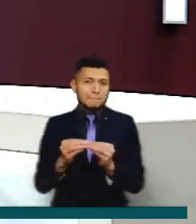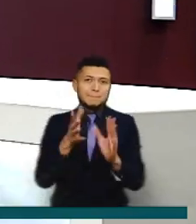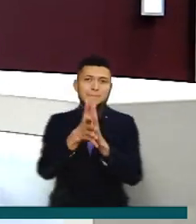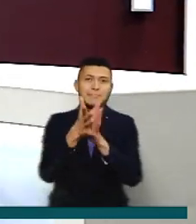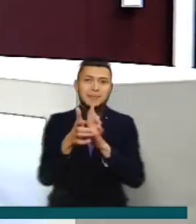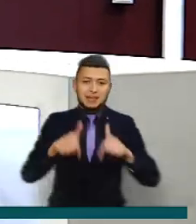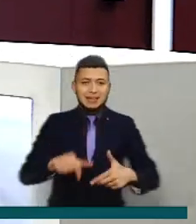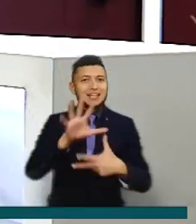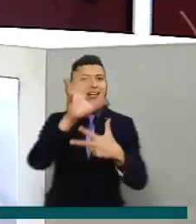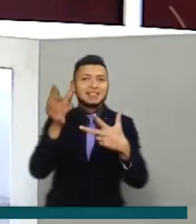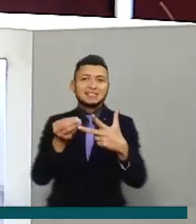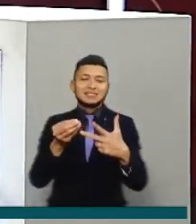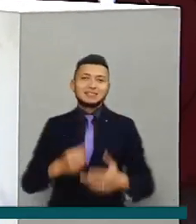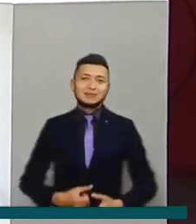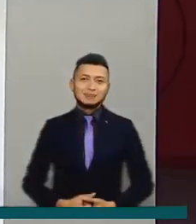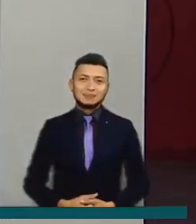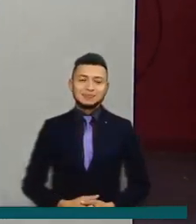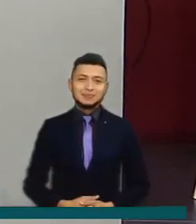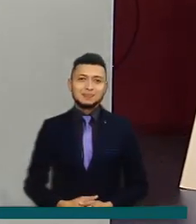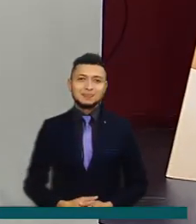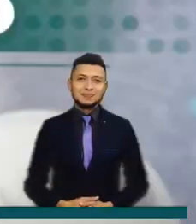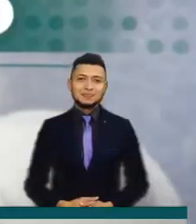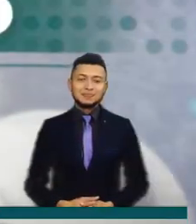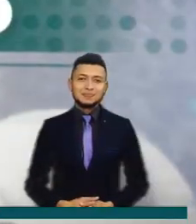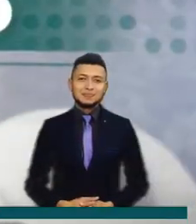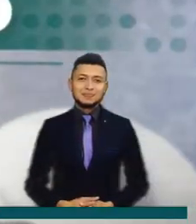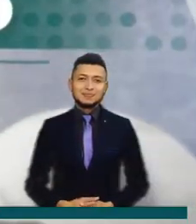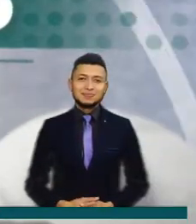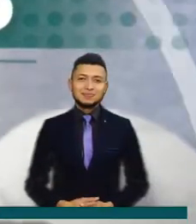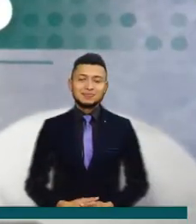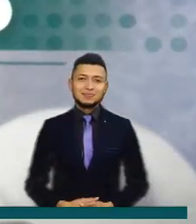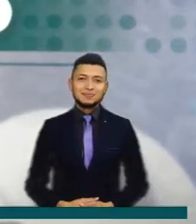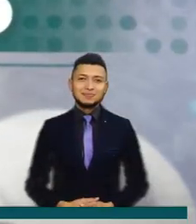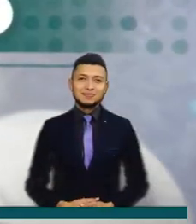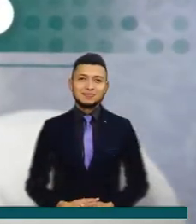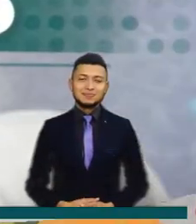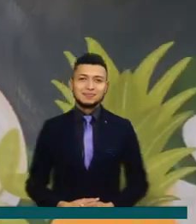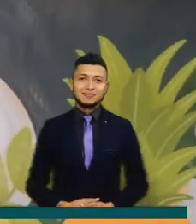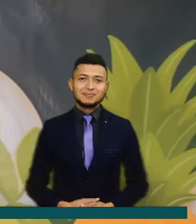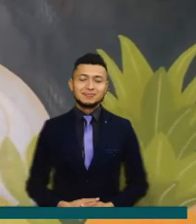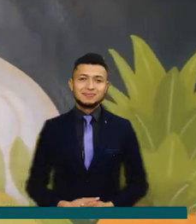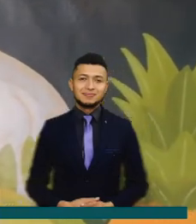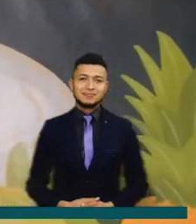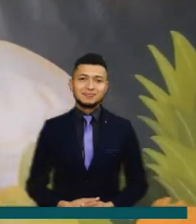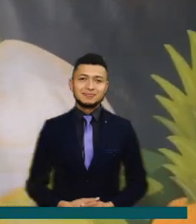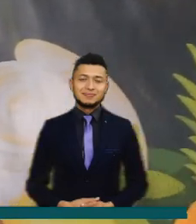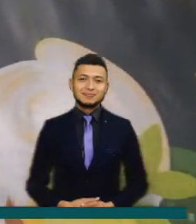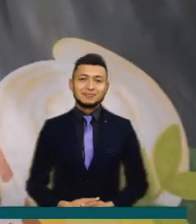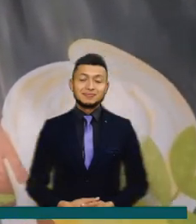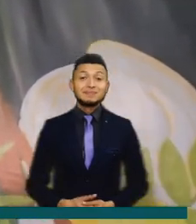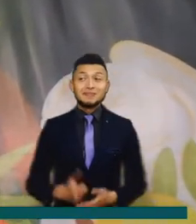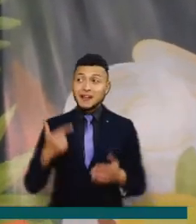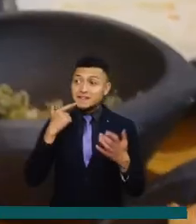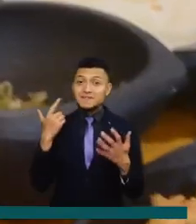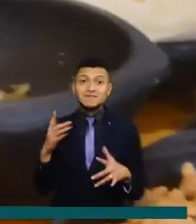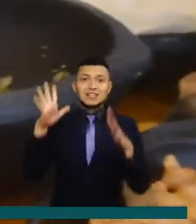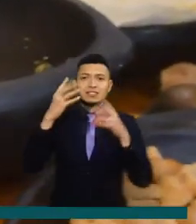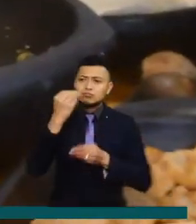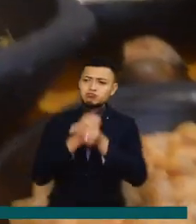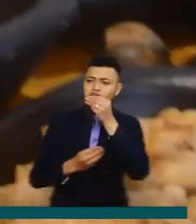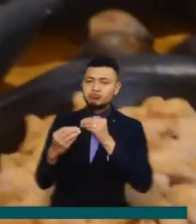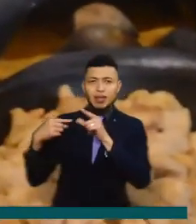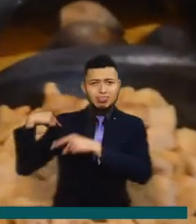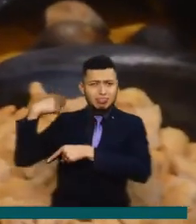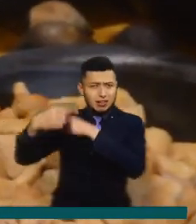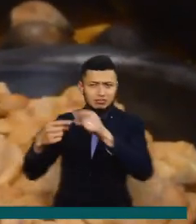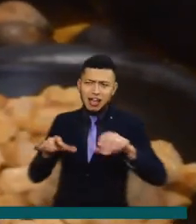más información aquí en Enlace 13. Con festivales de comida